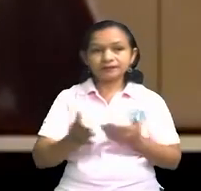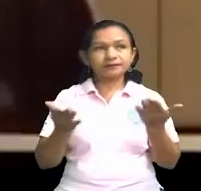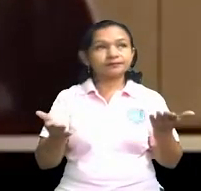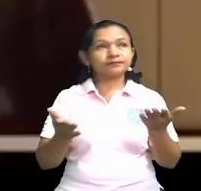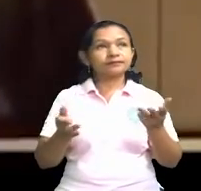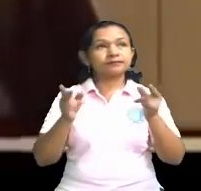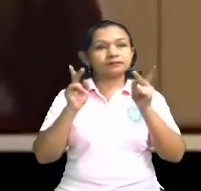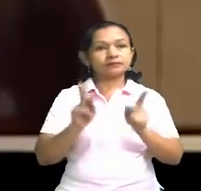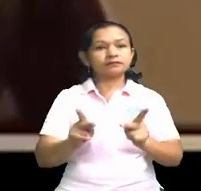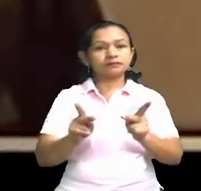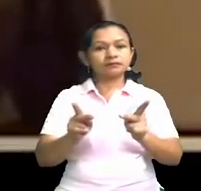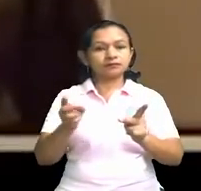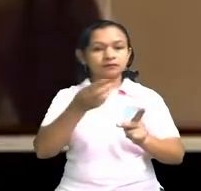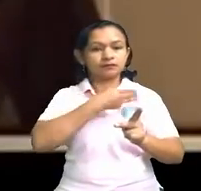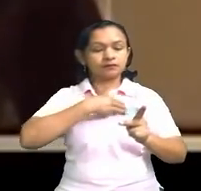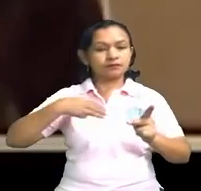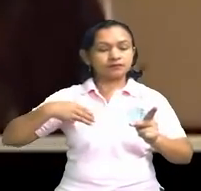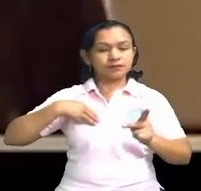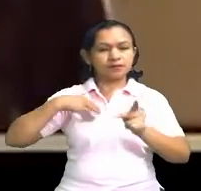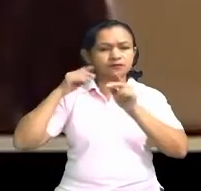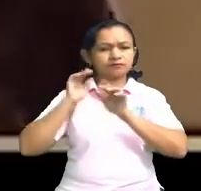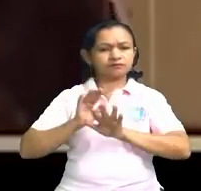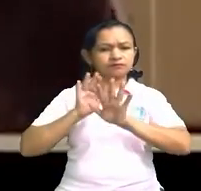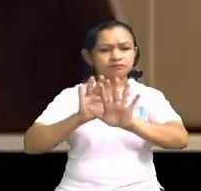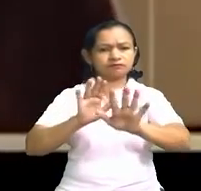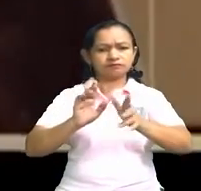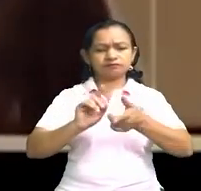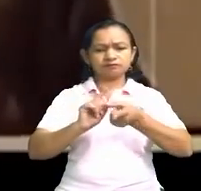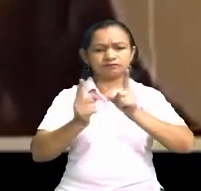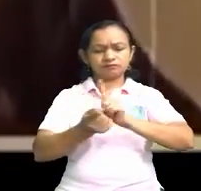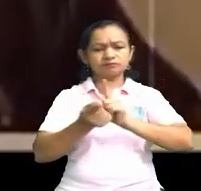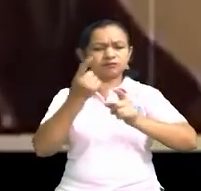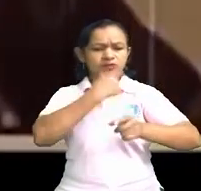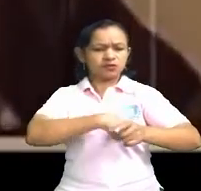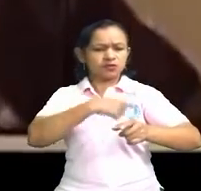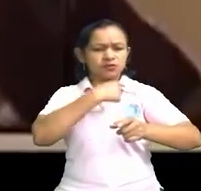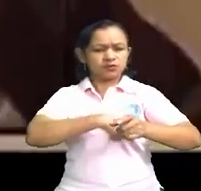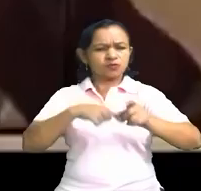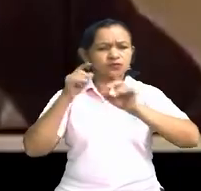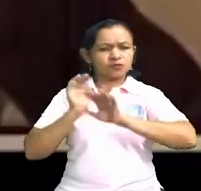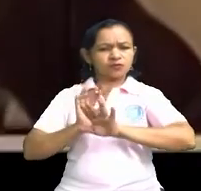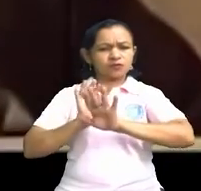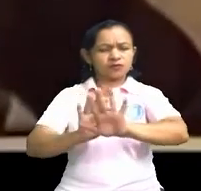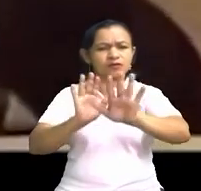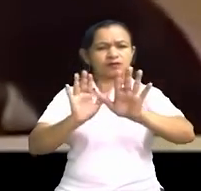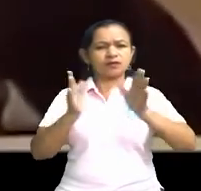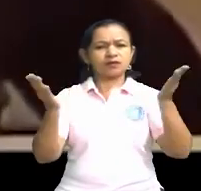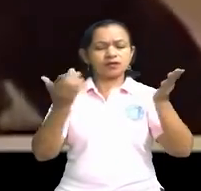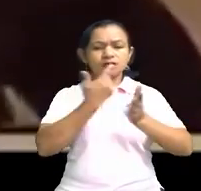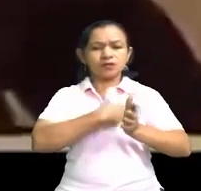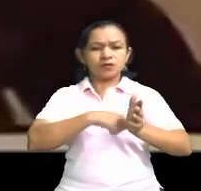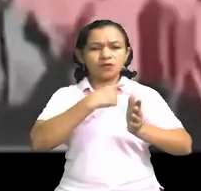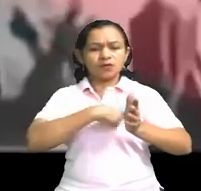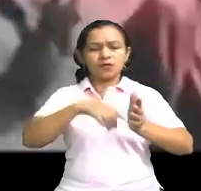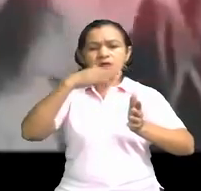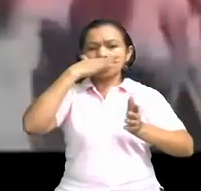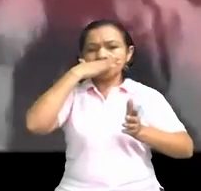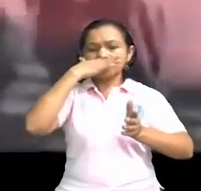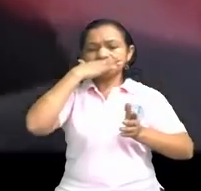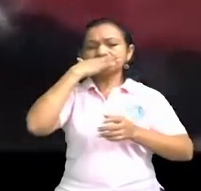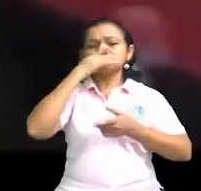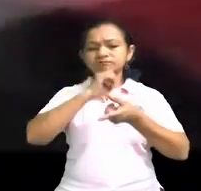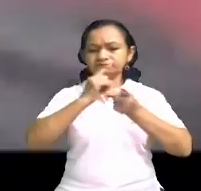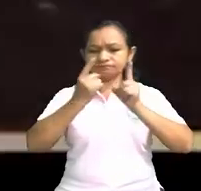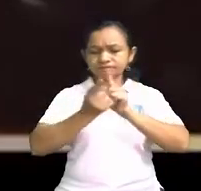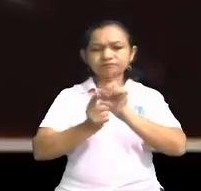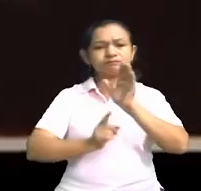Los combatientes del Ministerio del Interior han surgido de una gran escuela, la Escuela de la Revolución.